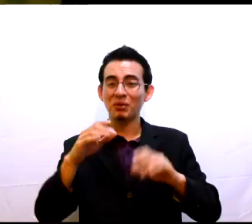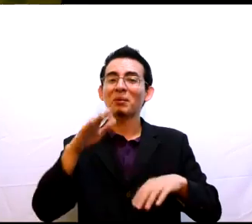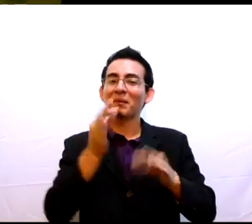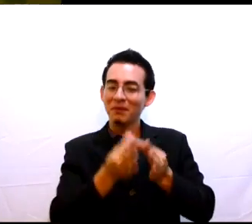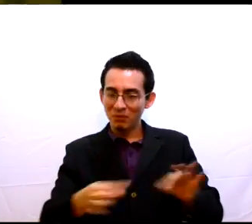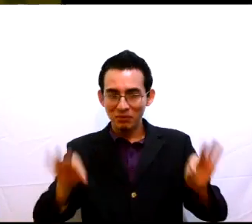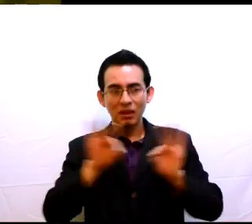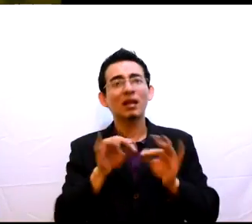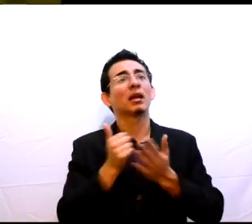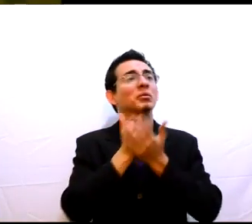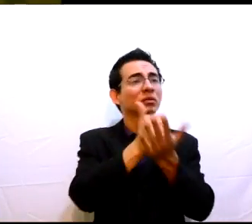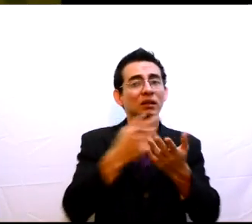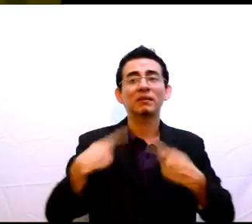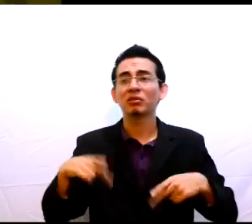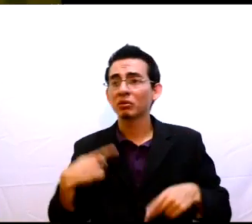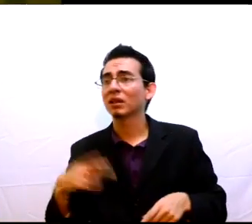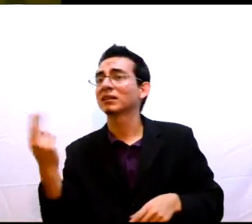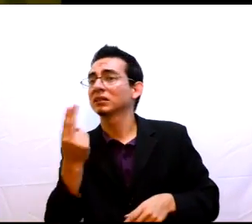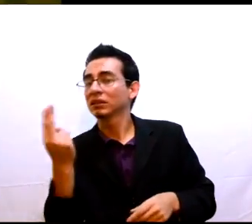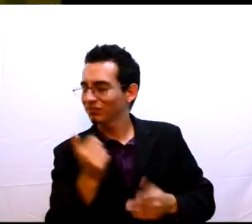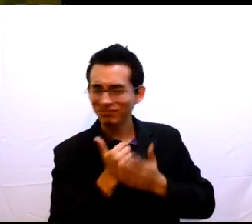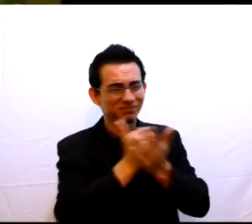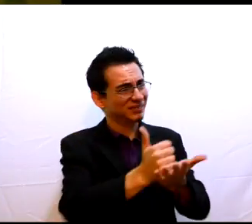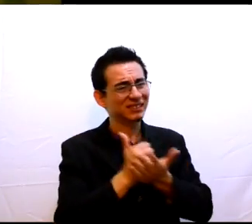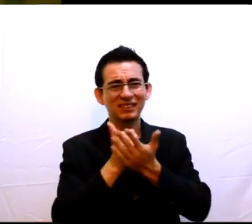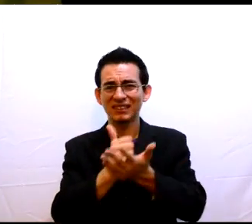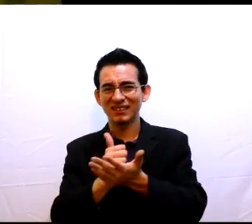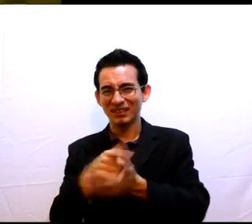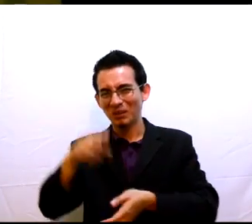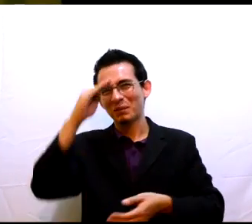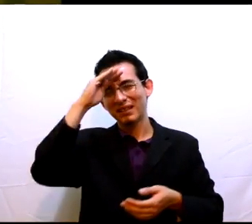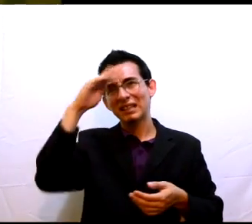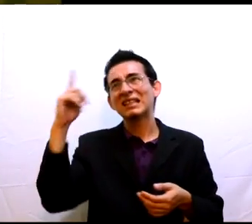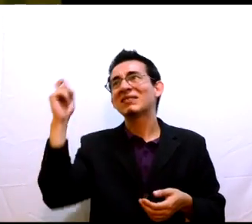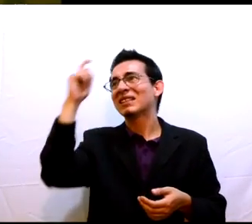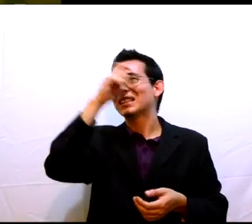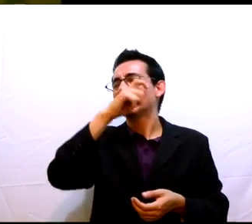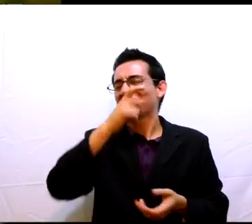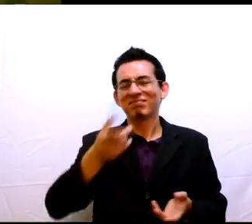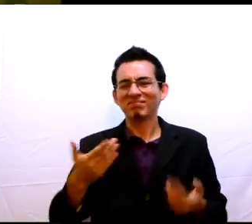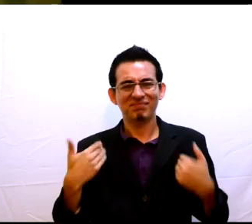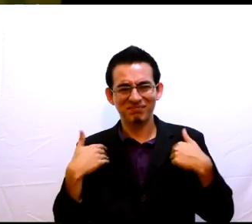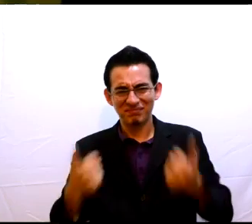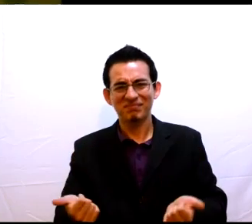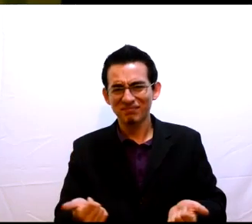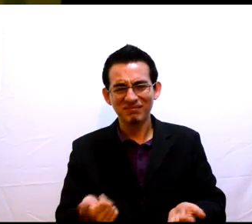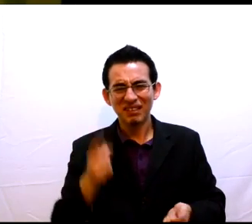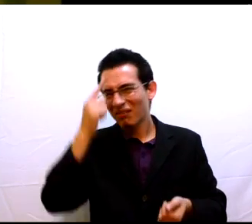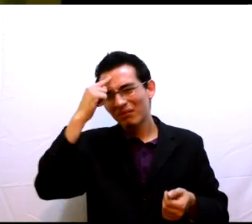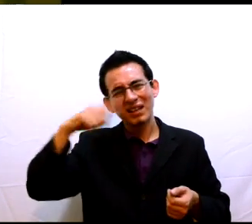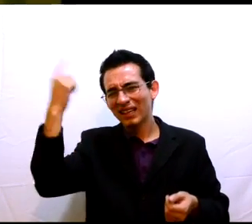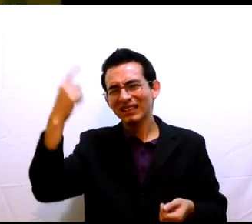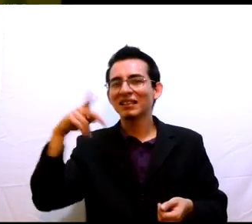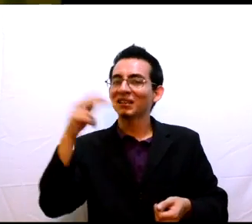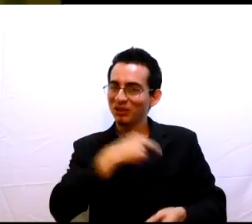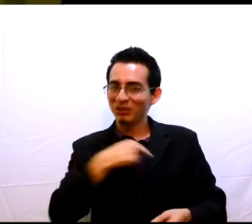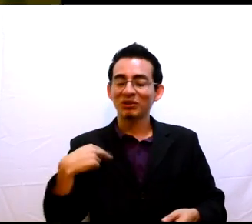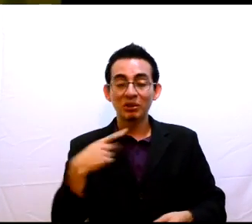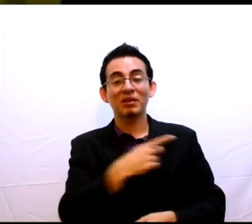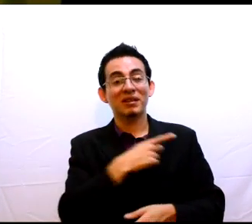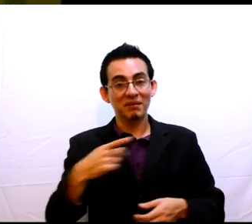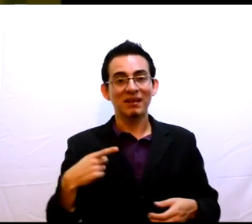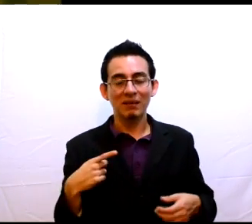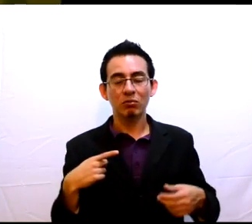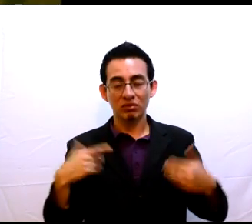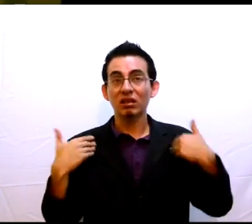para la extensión del evangelio pero que no está tan difícil de entender la parábola lo que pasa no la quieren entender algunos más bien